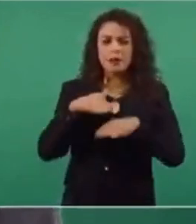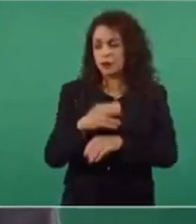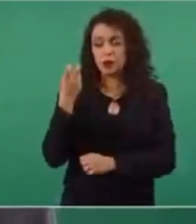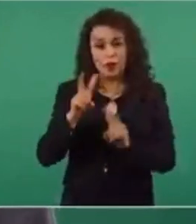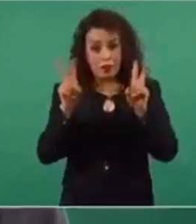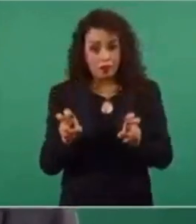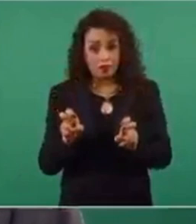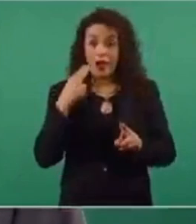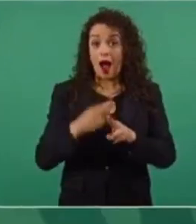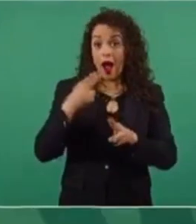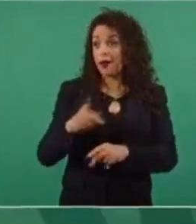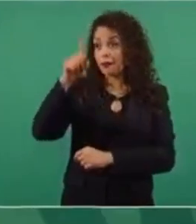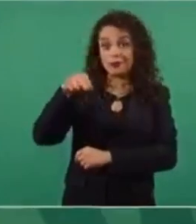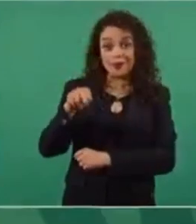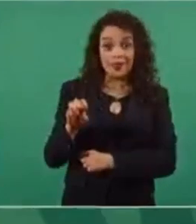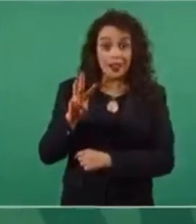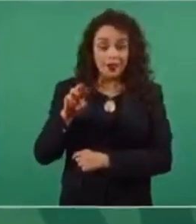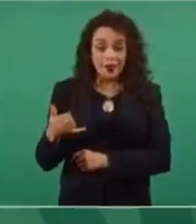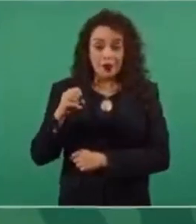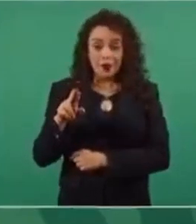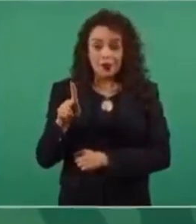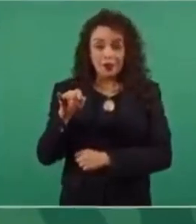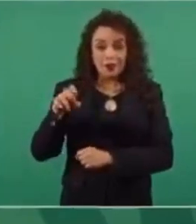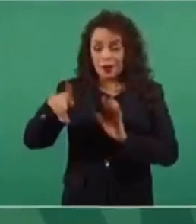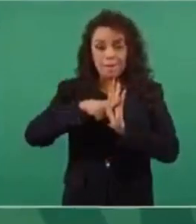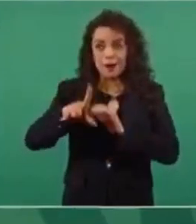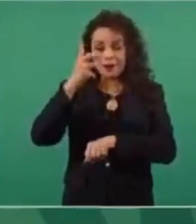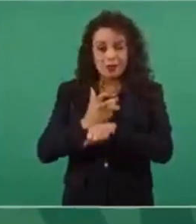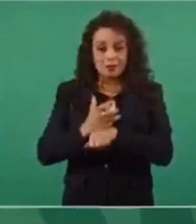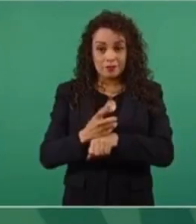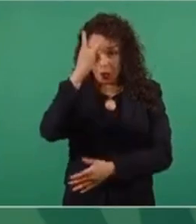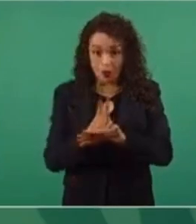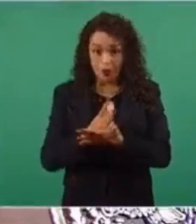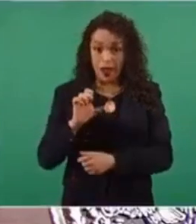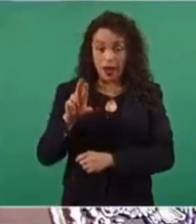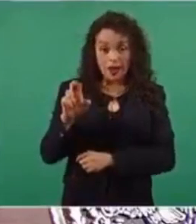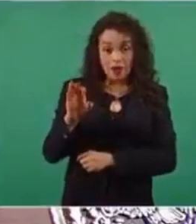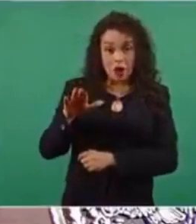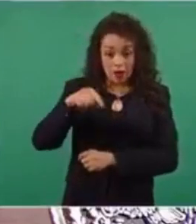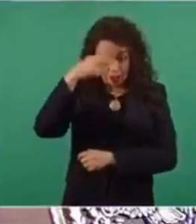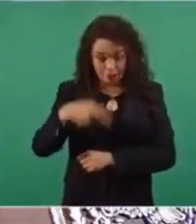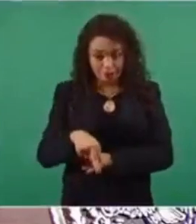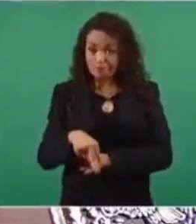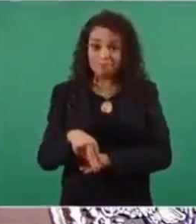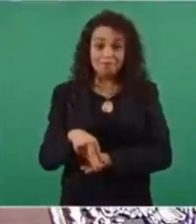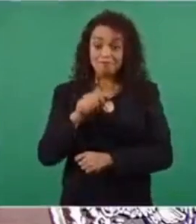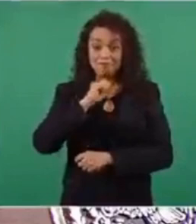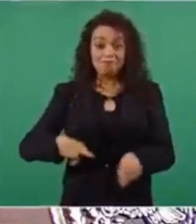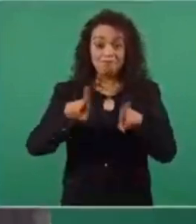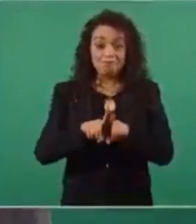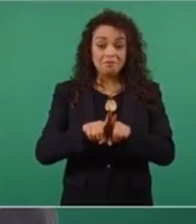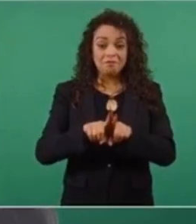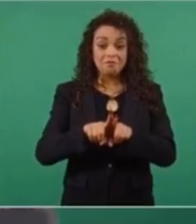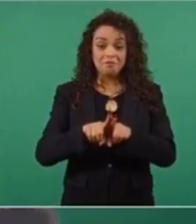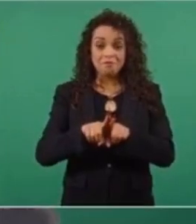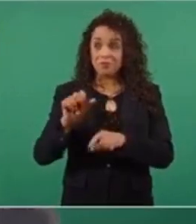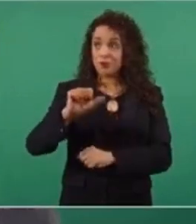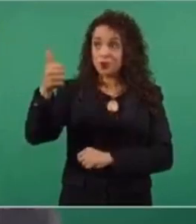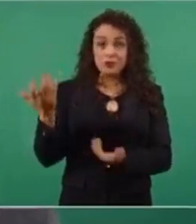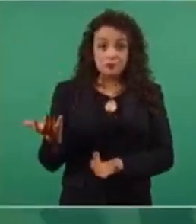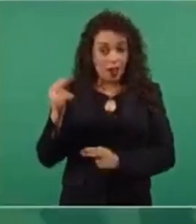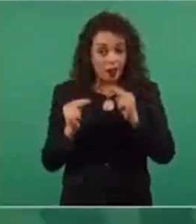hasta el New York Times. Ya no solo es el Reforma, ya subió